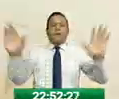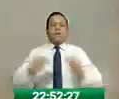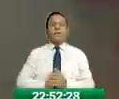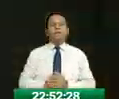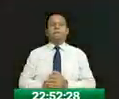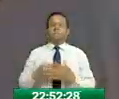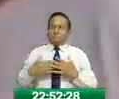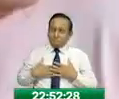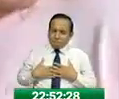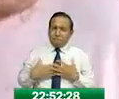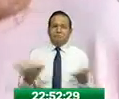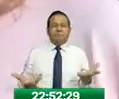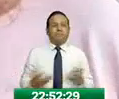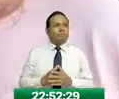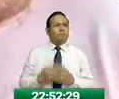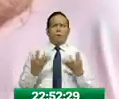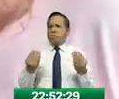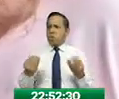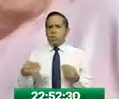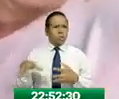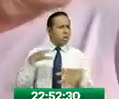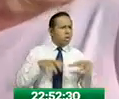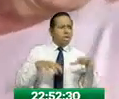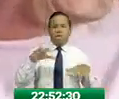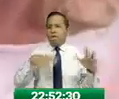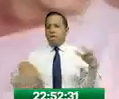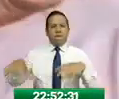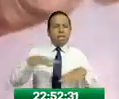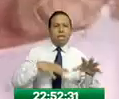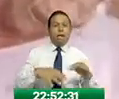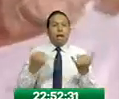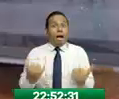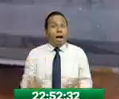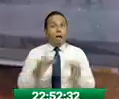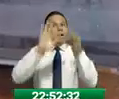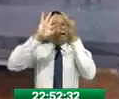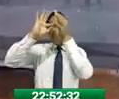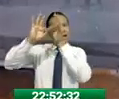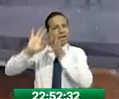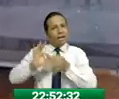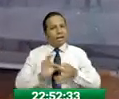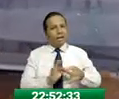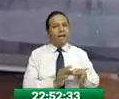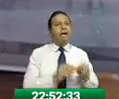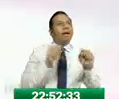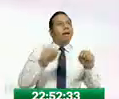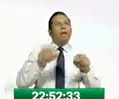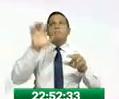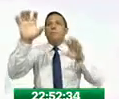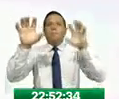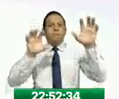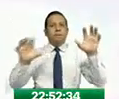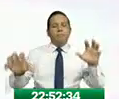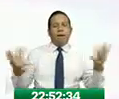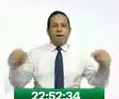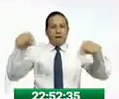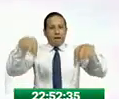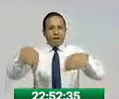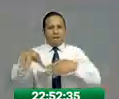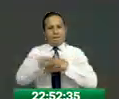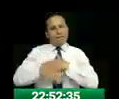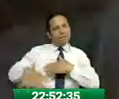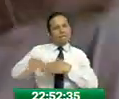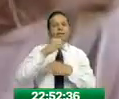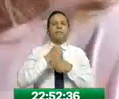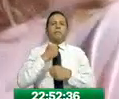Estamos generando aquí, bueno, mucho movimiento, como ustedes ven. Estamos armando cosas ya para montar el estudio, pero también estamos